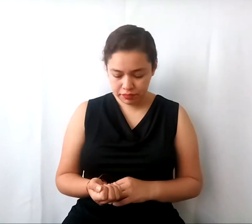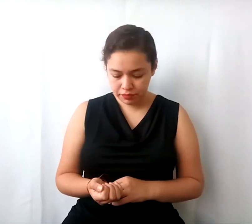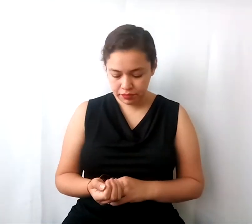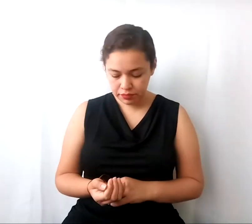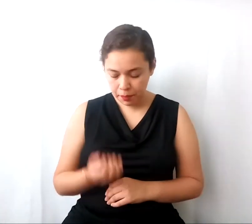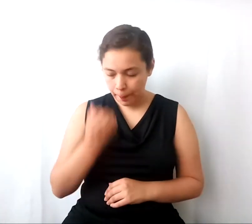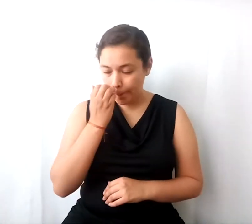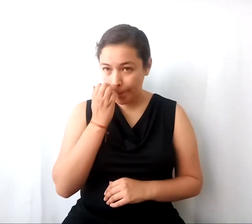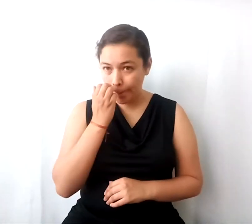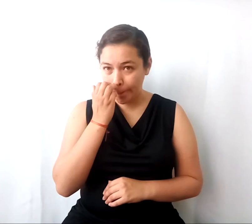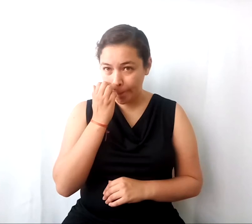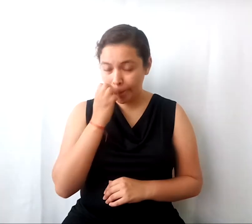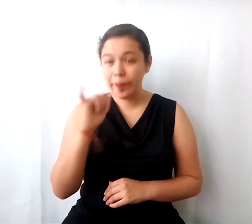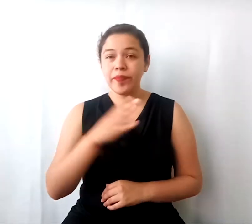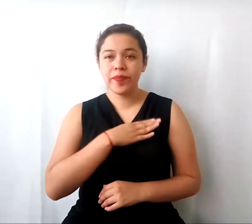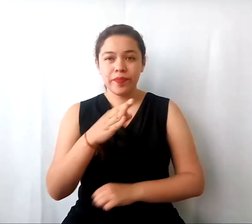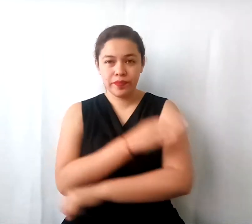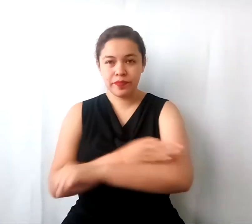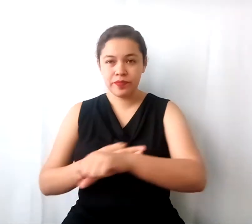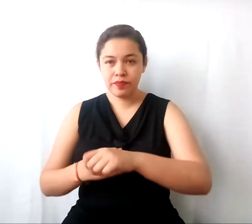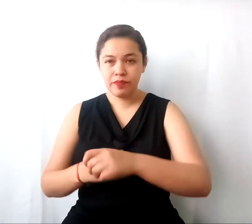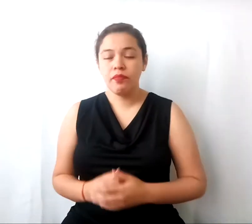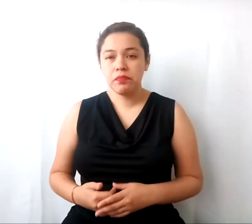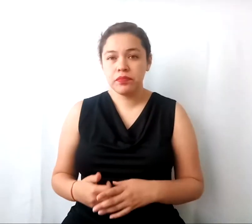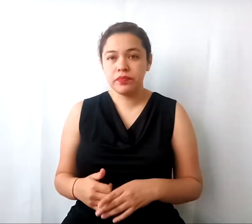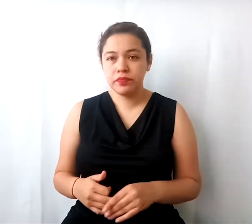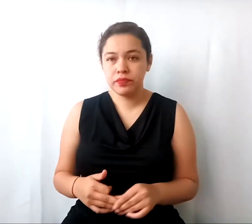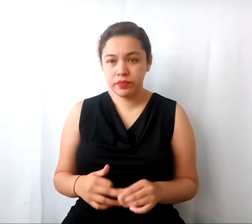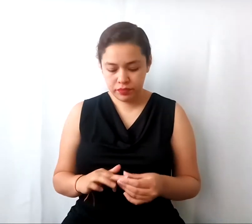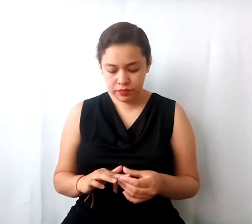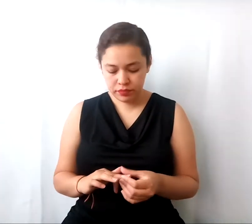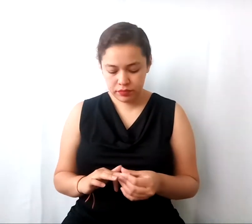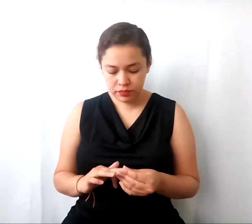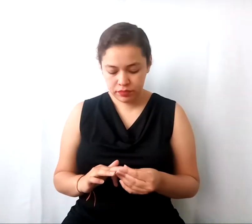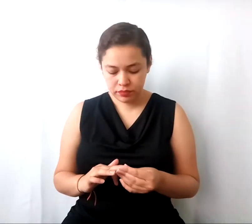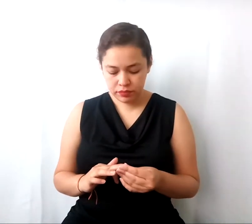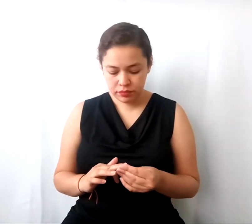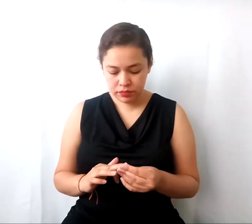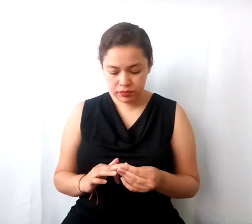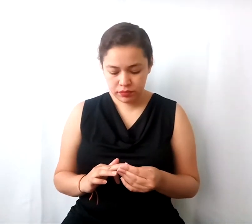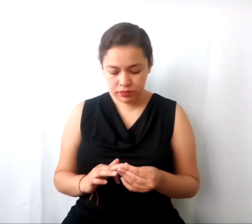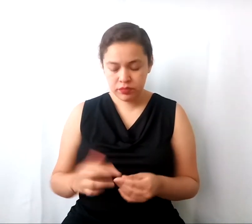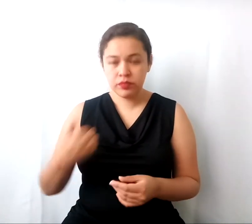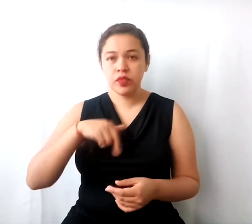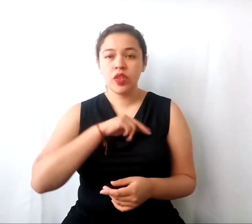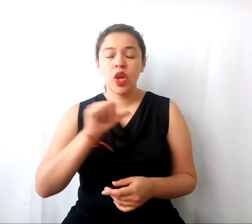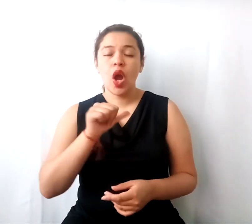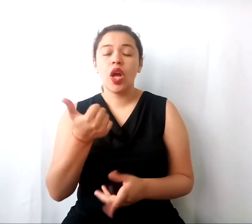Sí, buenas tardes. Buenas tardes. Justamente yo decía, si nosotros ponemos a disposición de otra